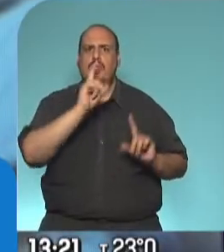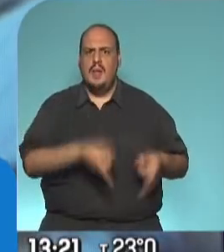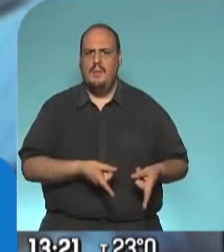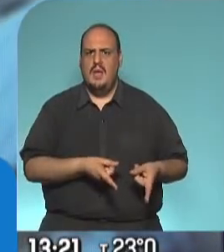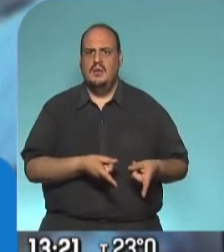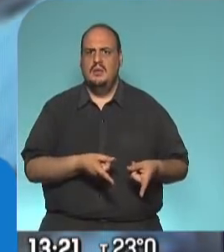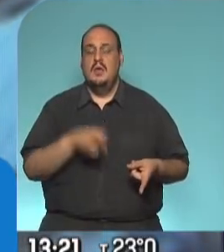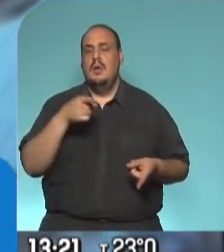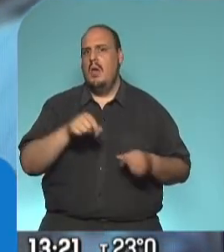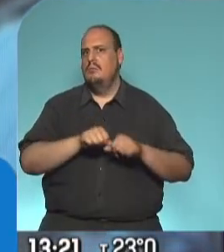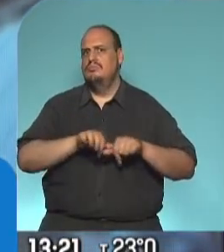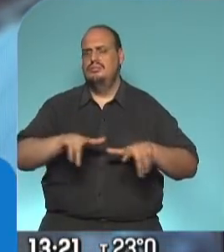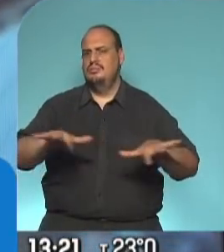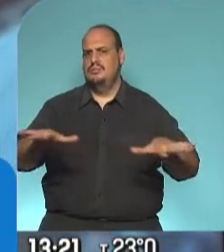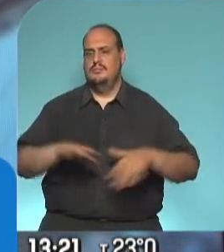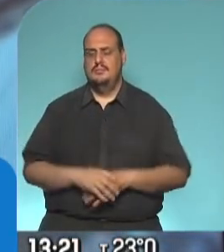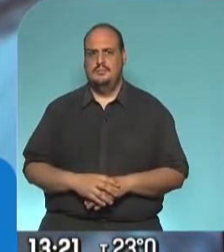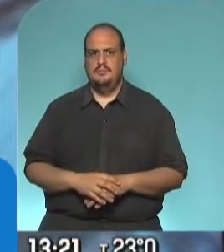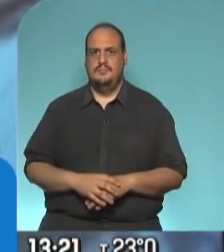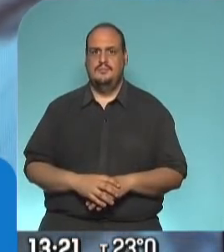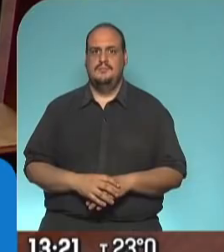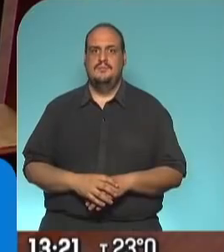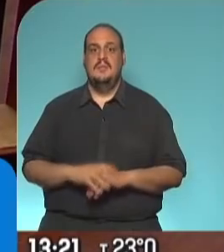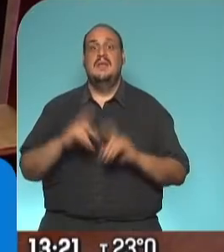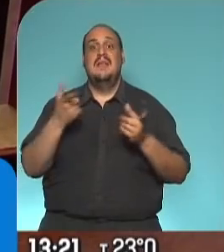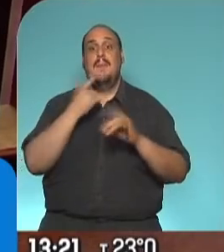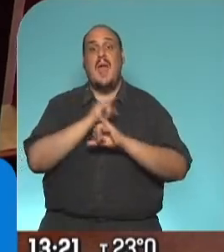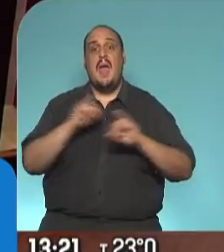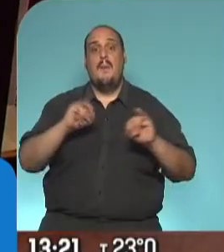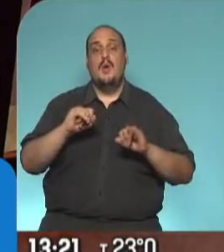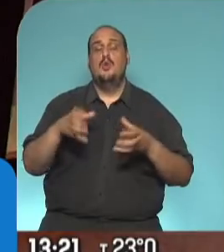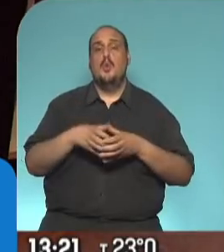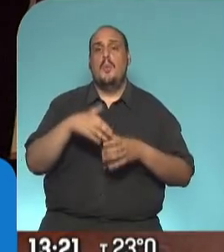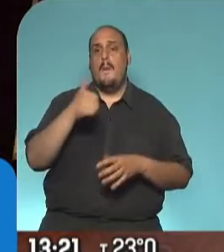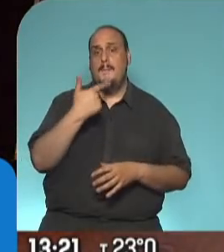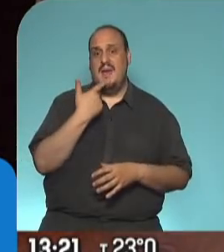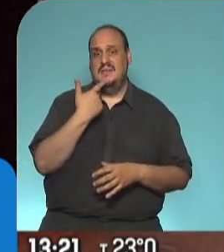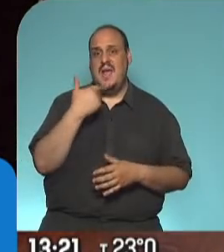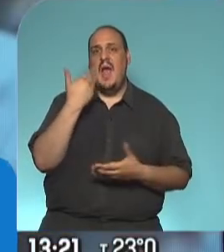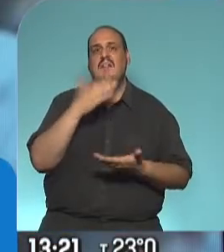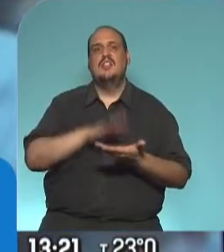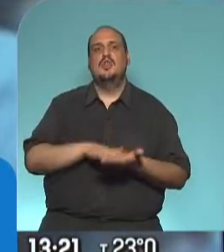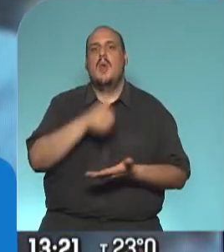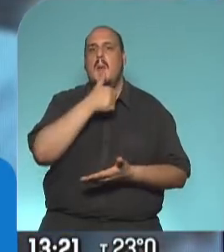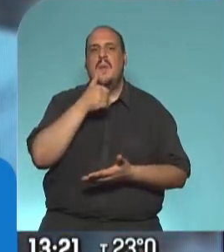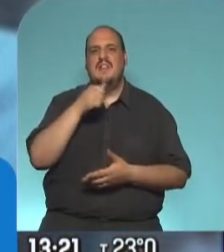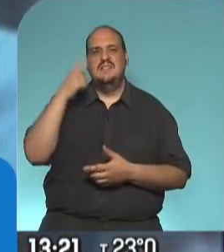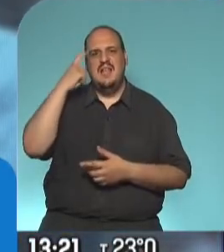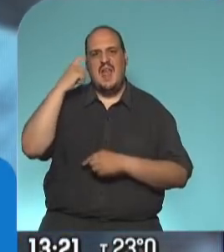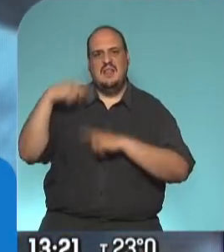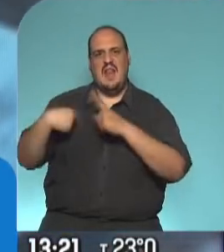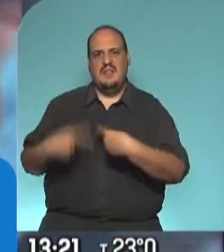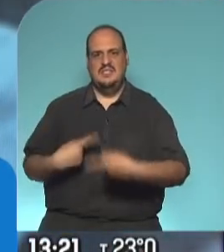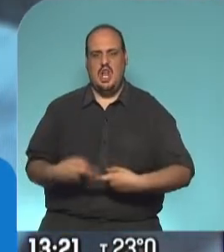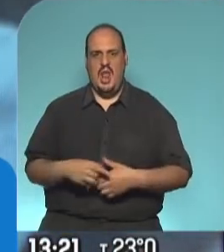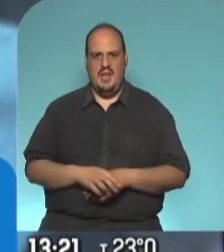extendió por todo el territorio. Me parece interesante rescatar también el spot del candidato del MAS de Arce, hablando de la medicina tradicional, porque una de las debilidades que tiene,